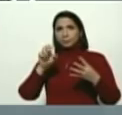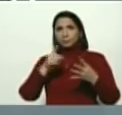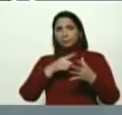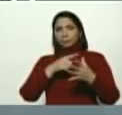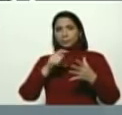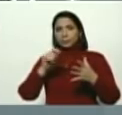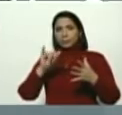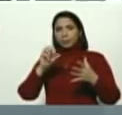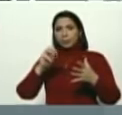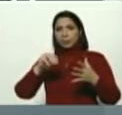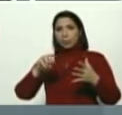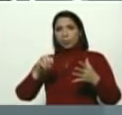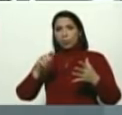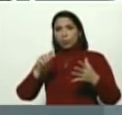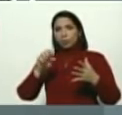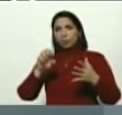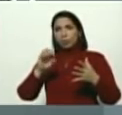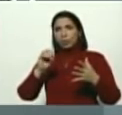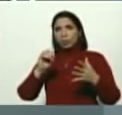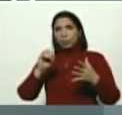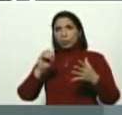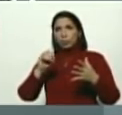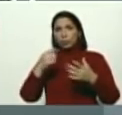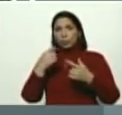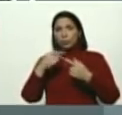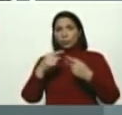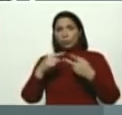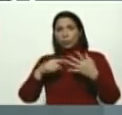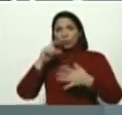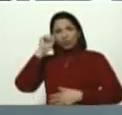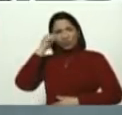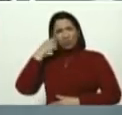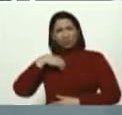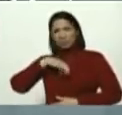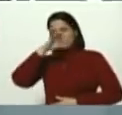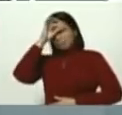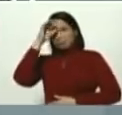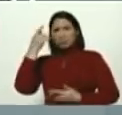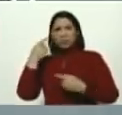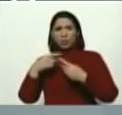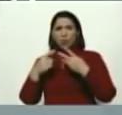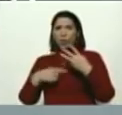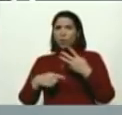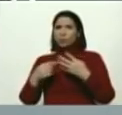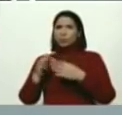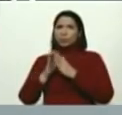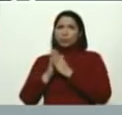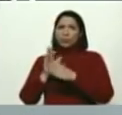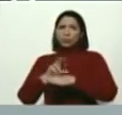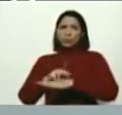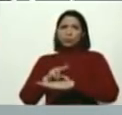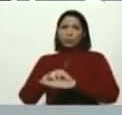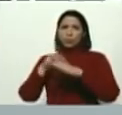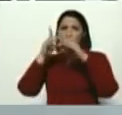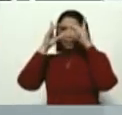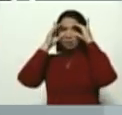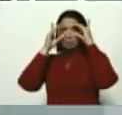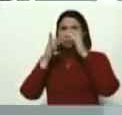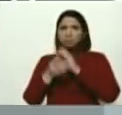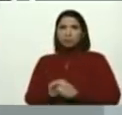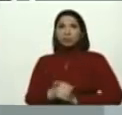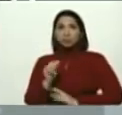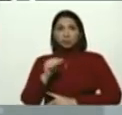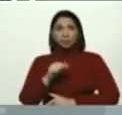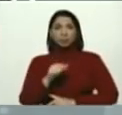Timoteo Zambrano, entre lo que recuerdo, no sé si hay otro, doctora Delcy. Está